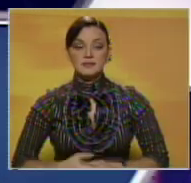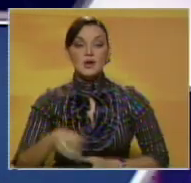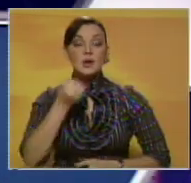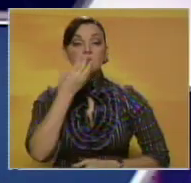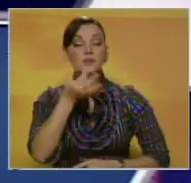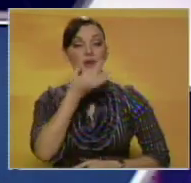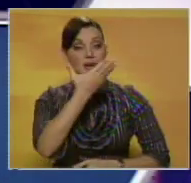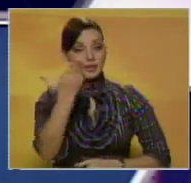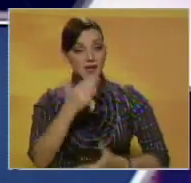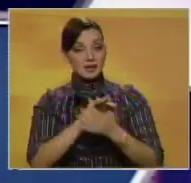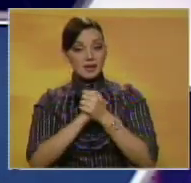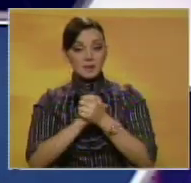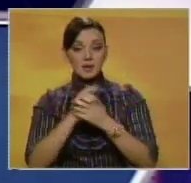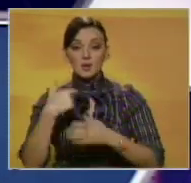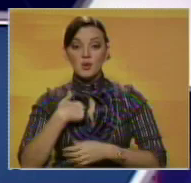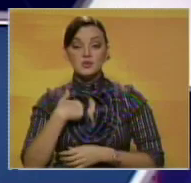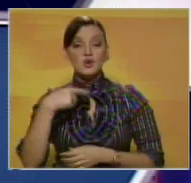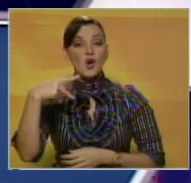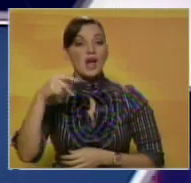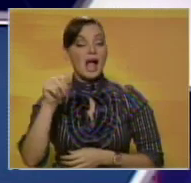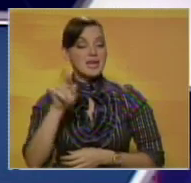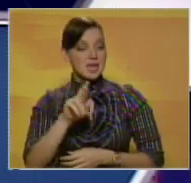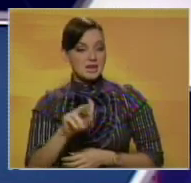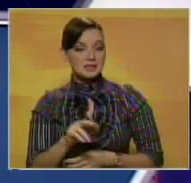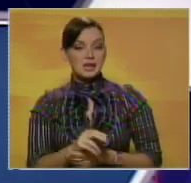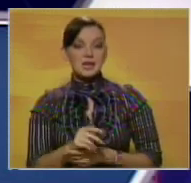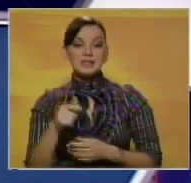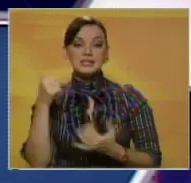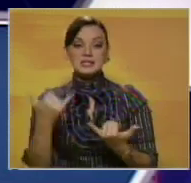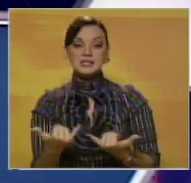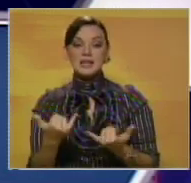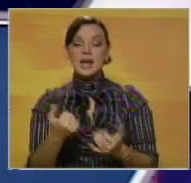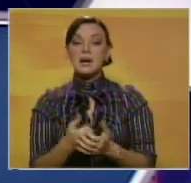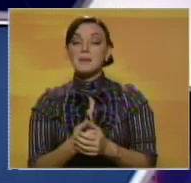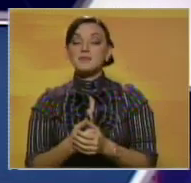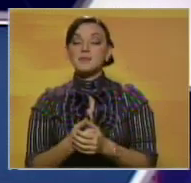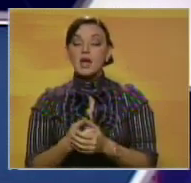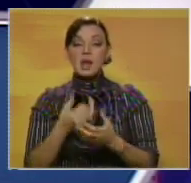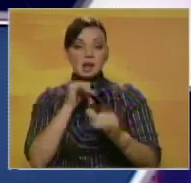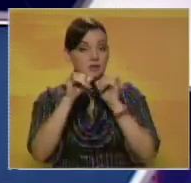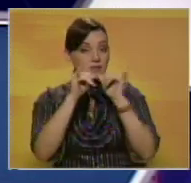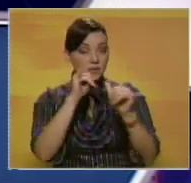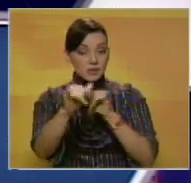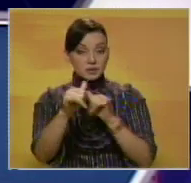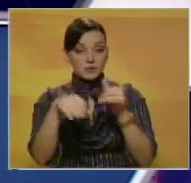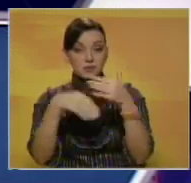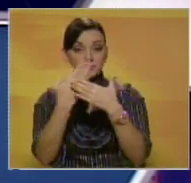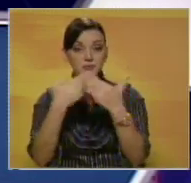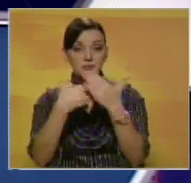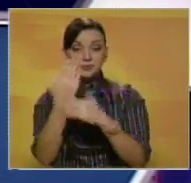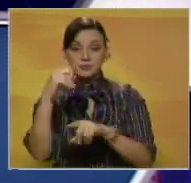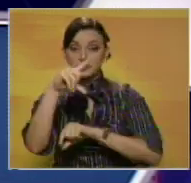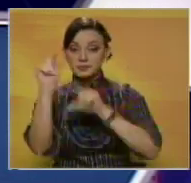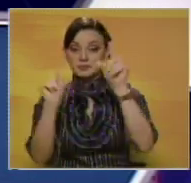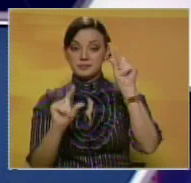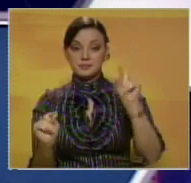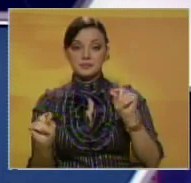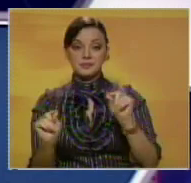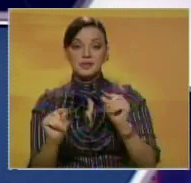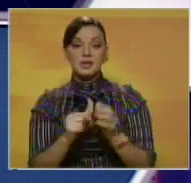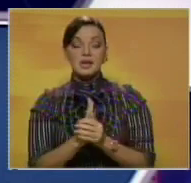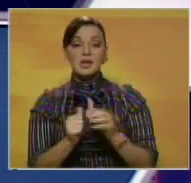Buenas tardes, amigos, yo soy Carilis Cuadros y desde ya estaré acompañándolos en nuestro acostumbrado recorrido por las noticias del entretenimiento aquí en Estrenos y